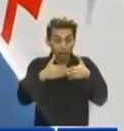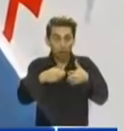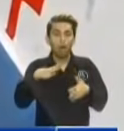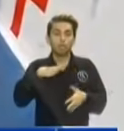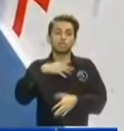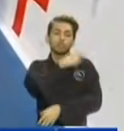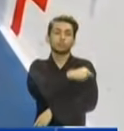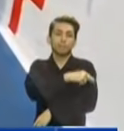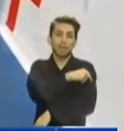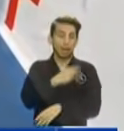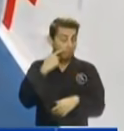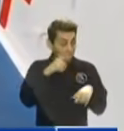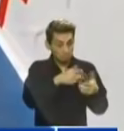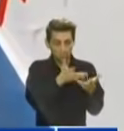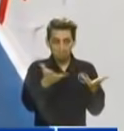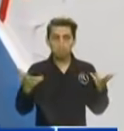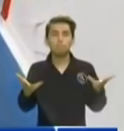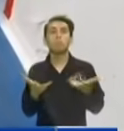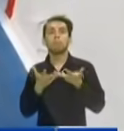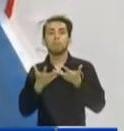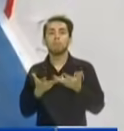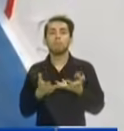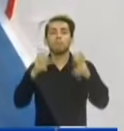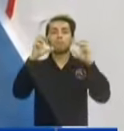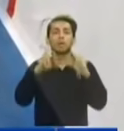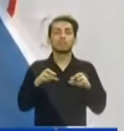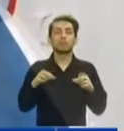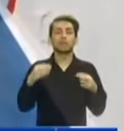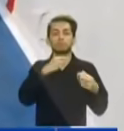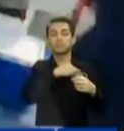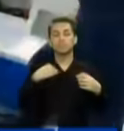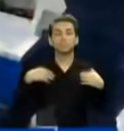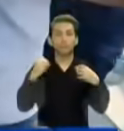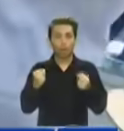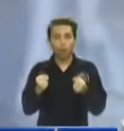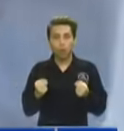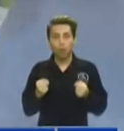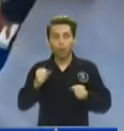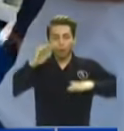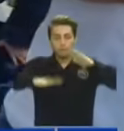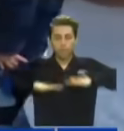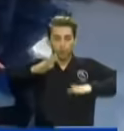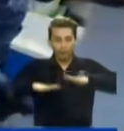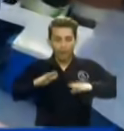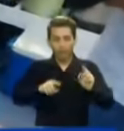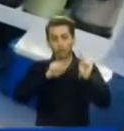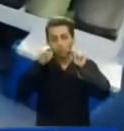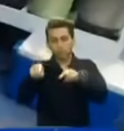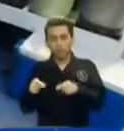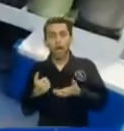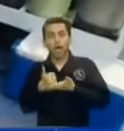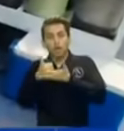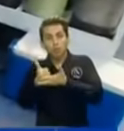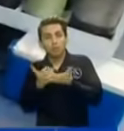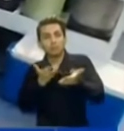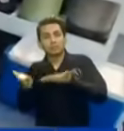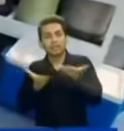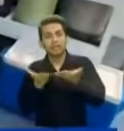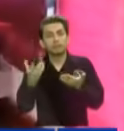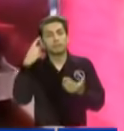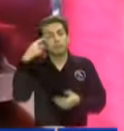personal de salud de Puerto Barrios y están brindando servicios de